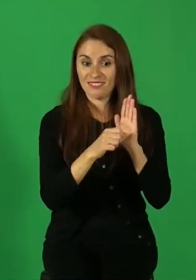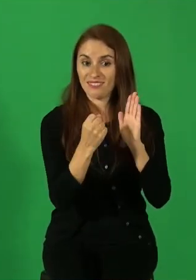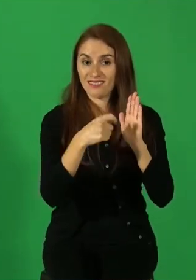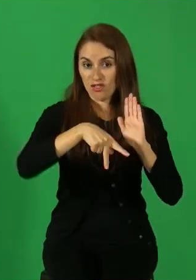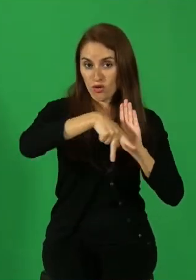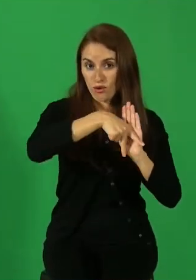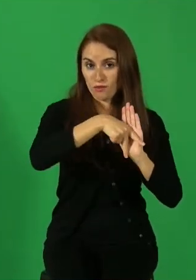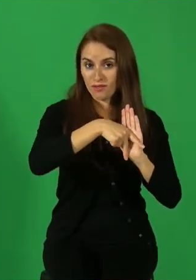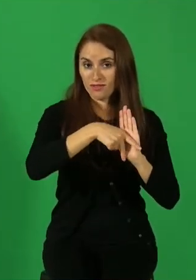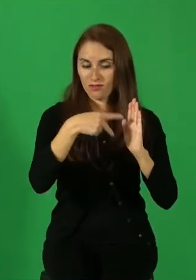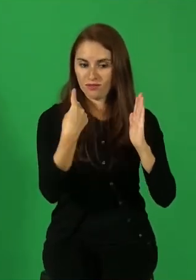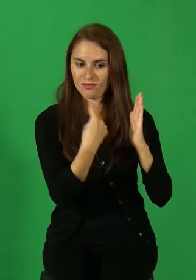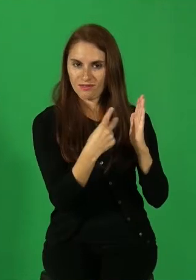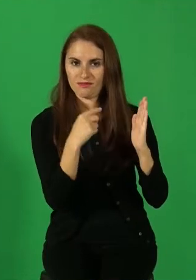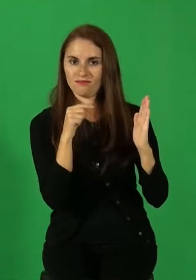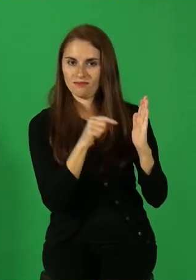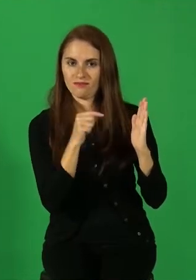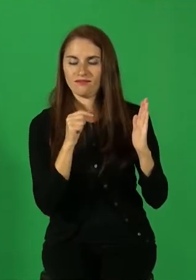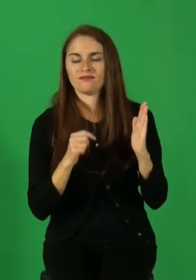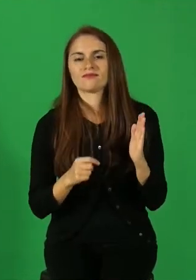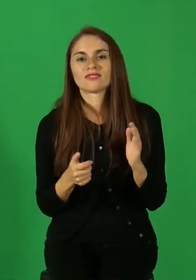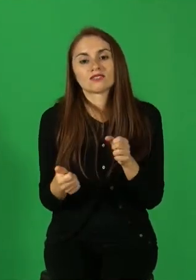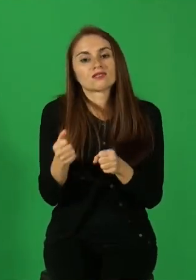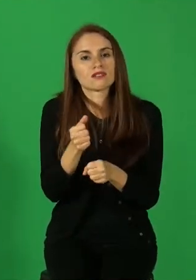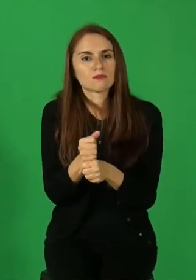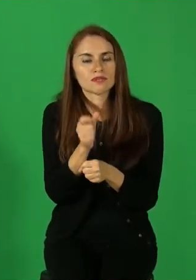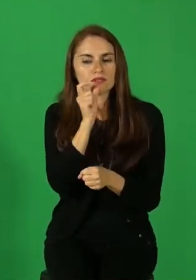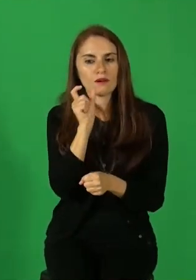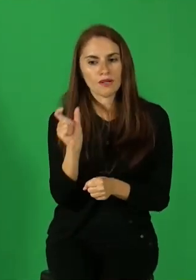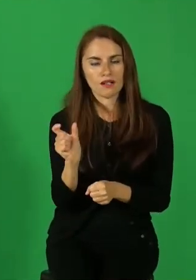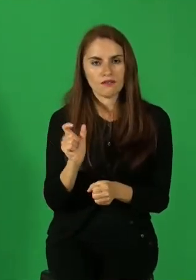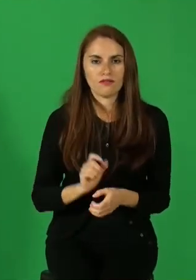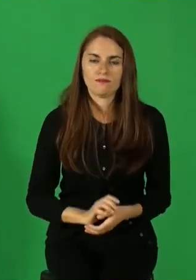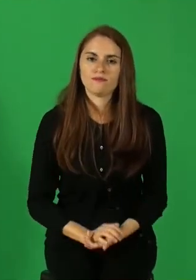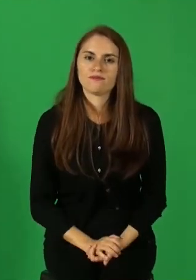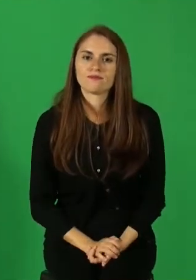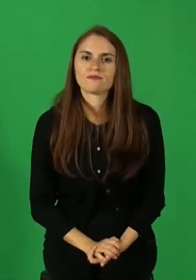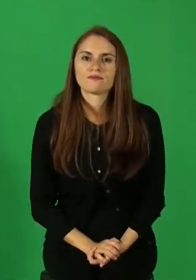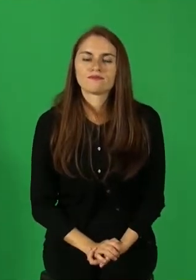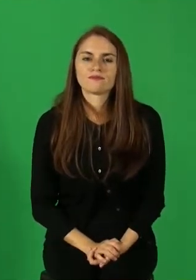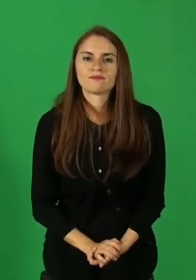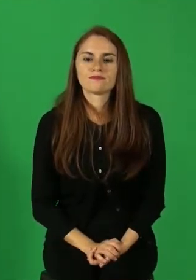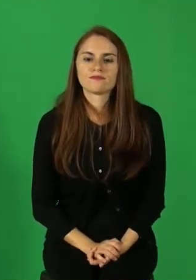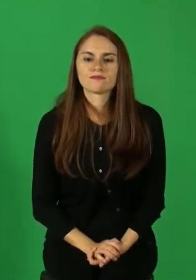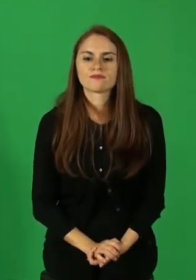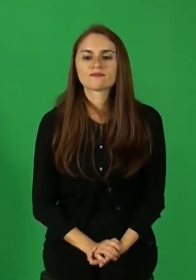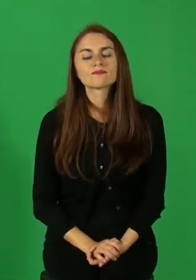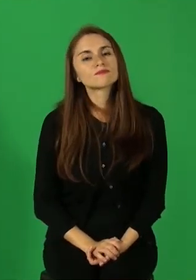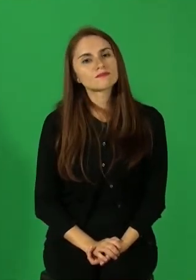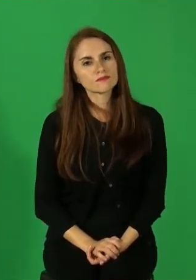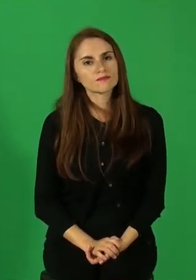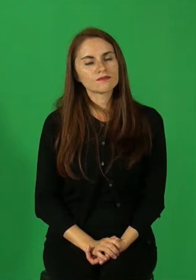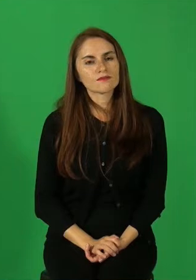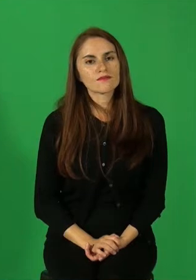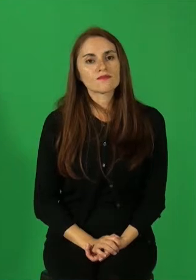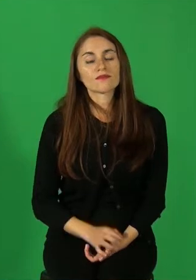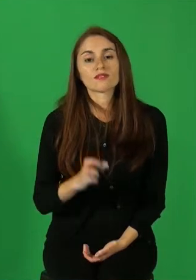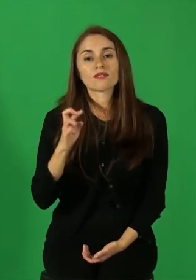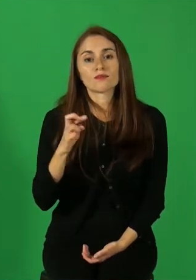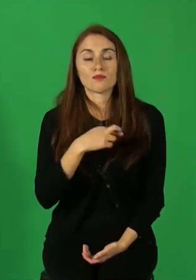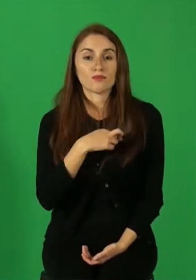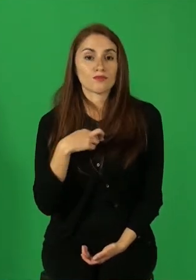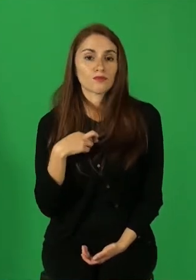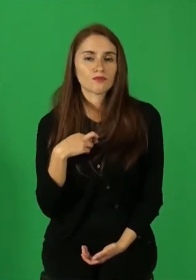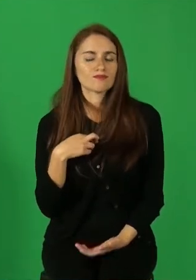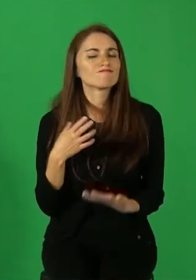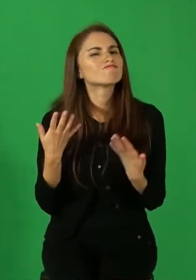un adjetivo mostrativo, está reemplazando al sustantivo normas. Entonces, la pronominalización, ¿en